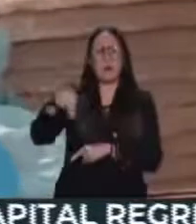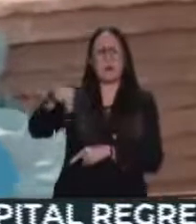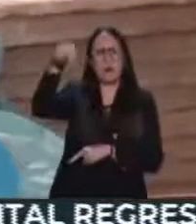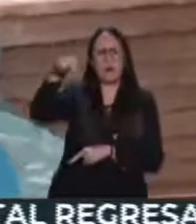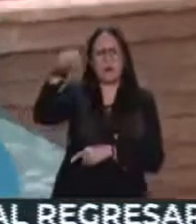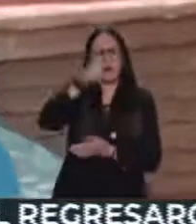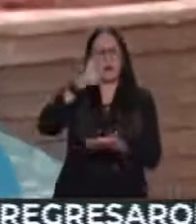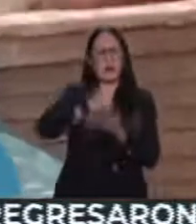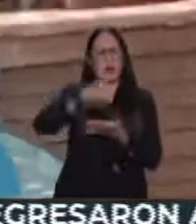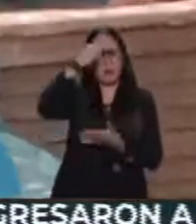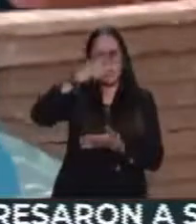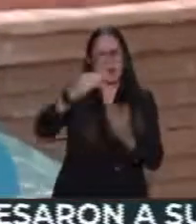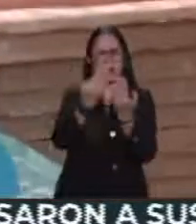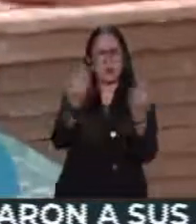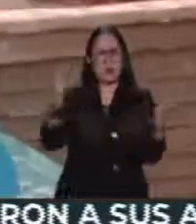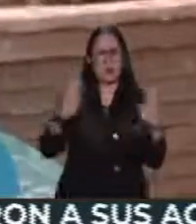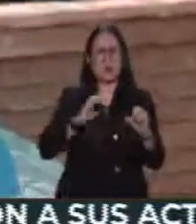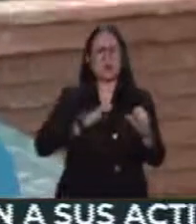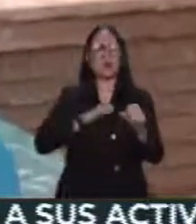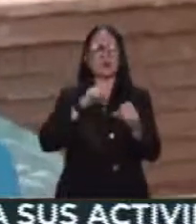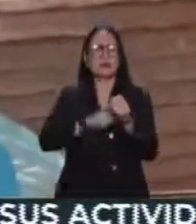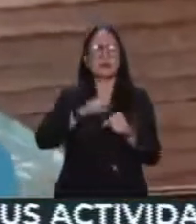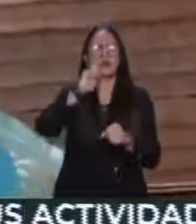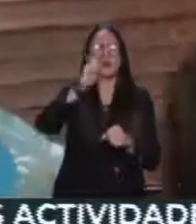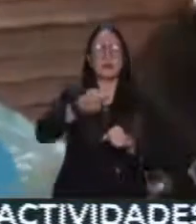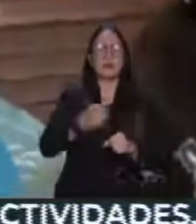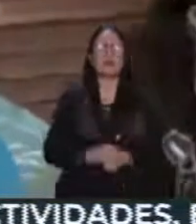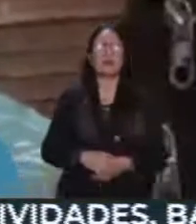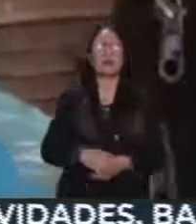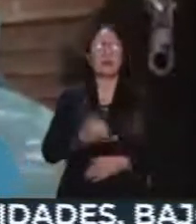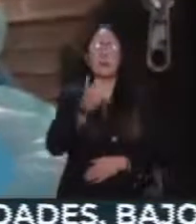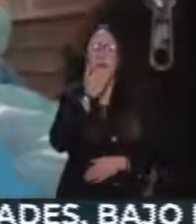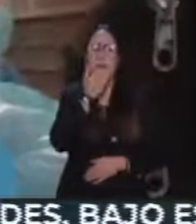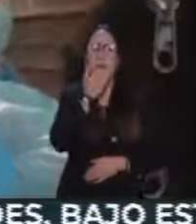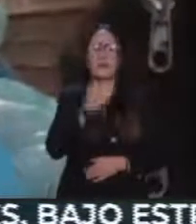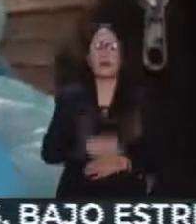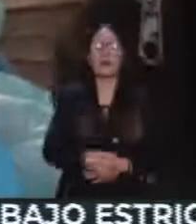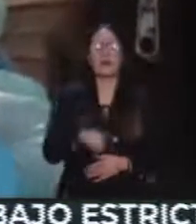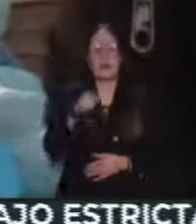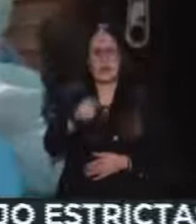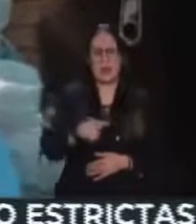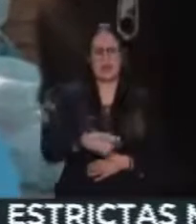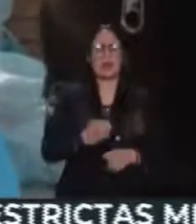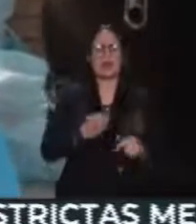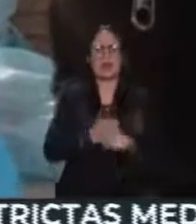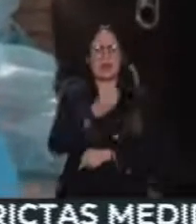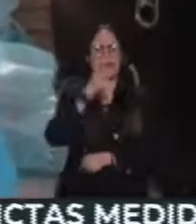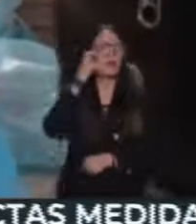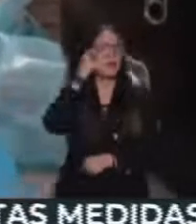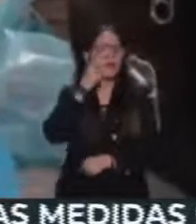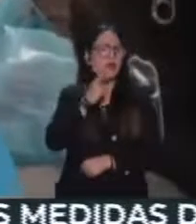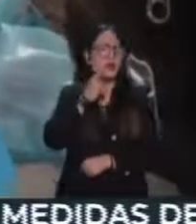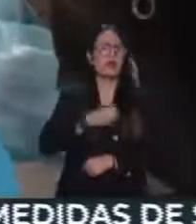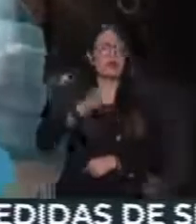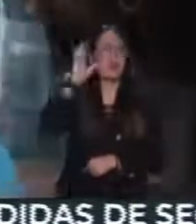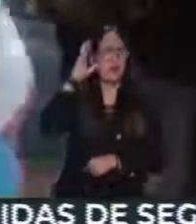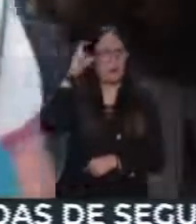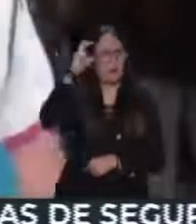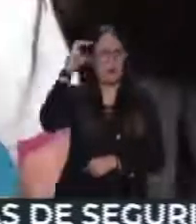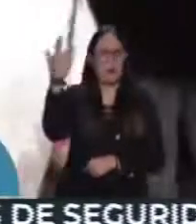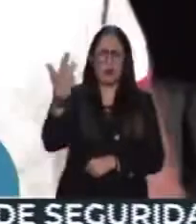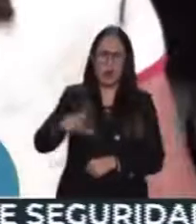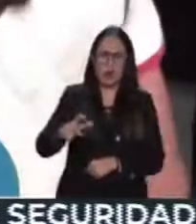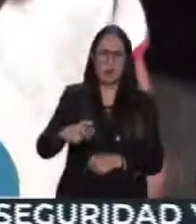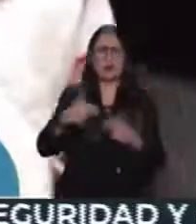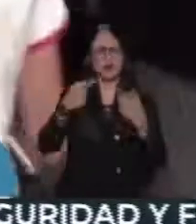especial correspondía a las alcaldías, a los estados, para votar, el estado de Guerrero, Morelos, de igual forma